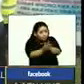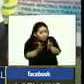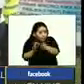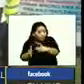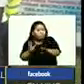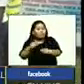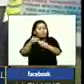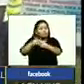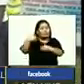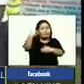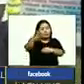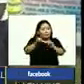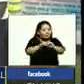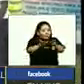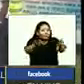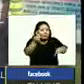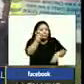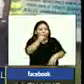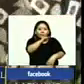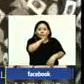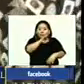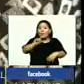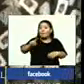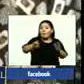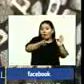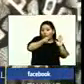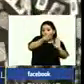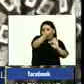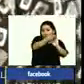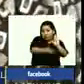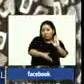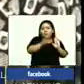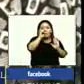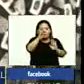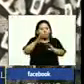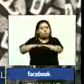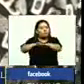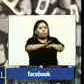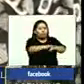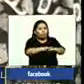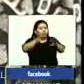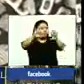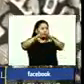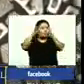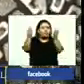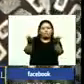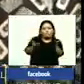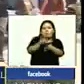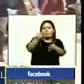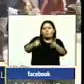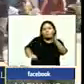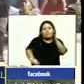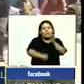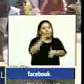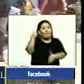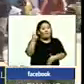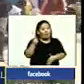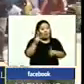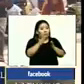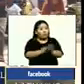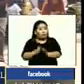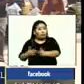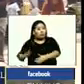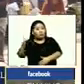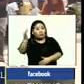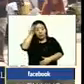para la próxima pandemia. En su primer informe, la Junta advirtió que el mundo lamentablemente está poco preparado y que